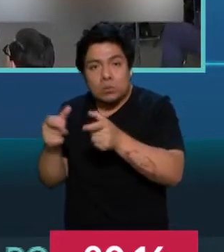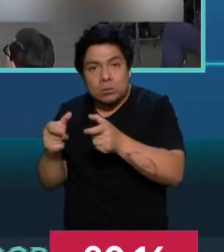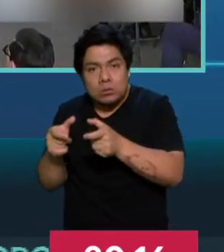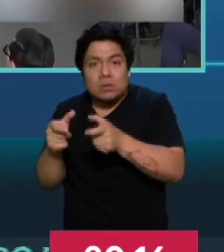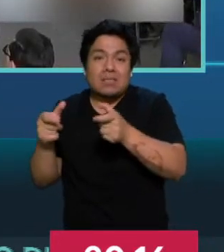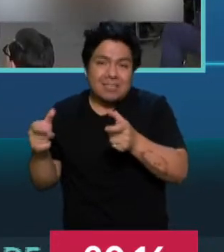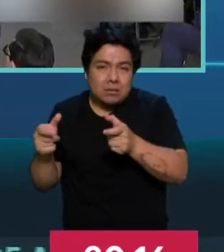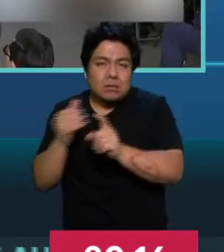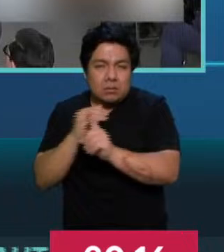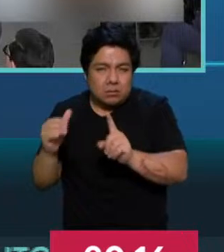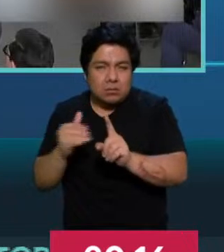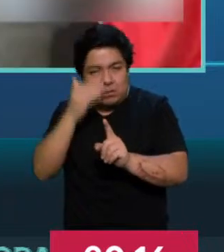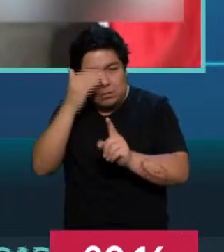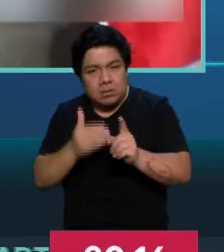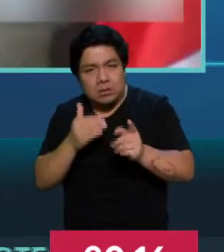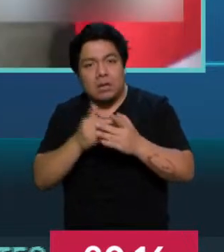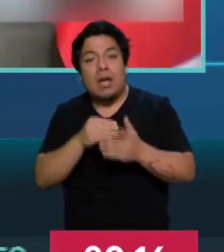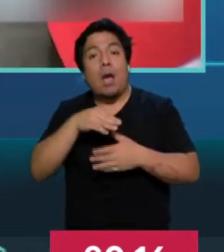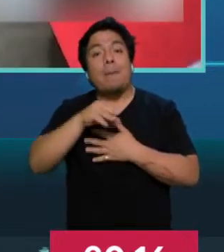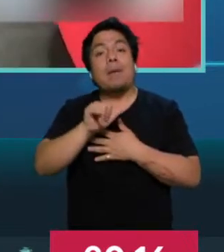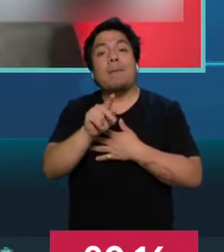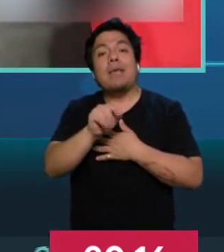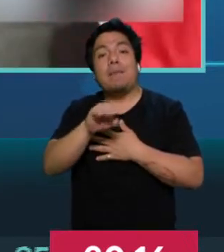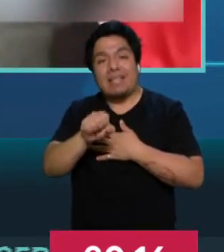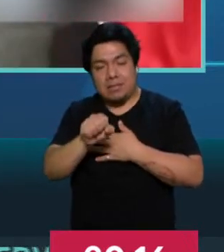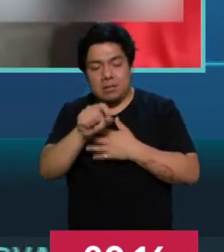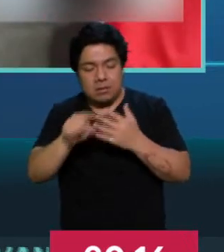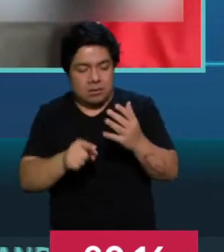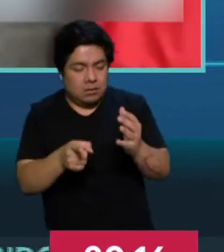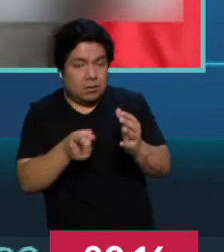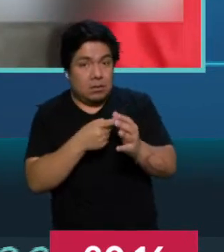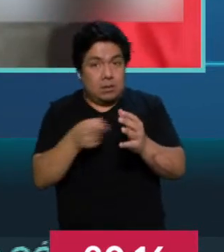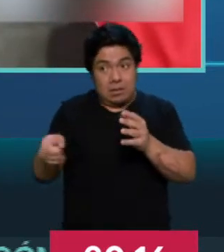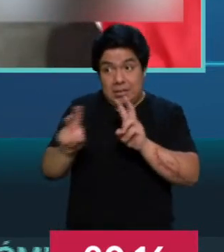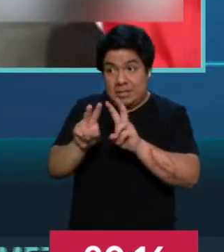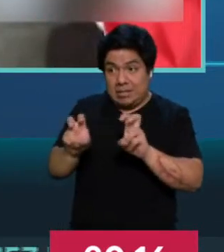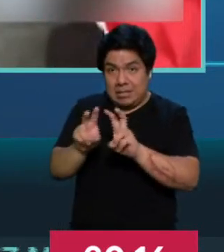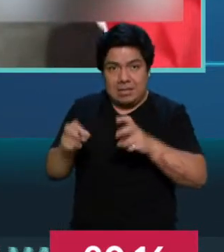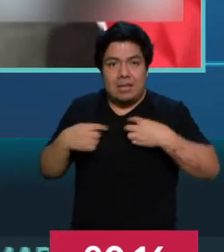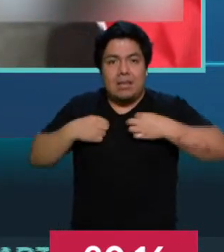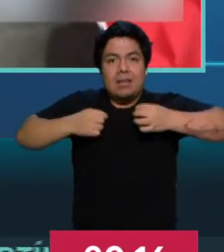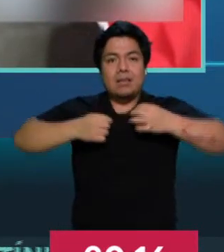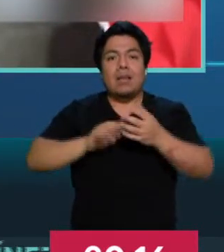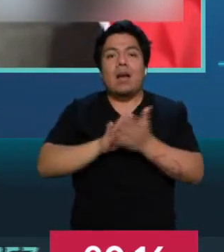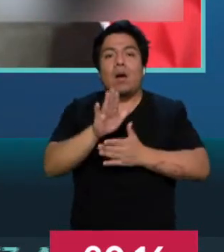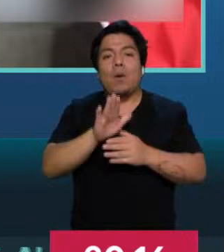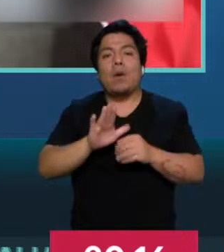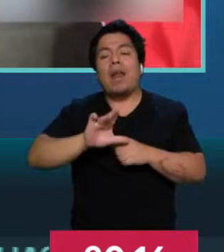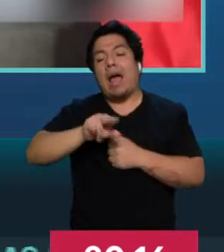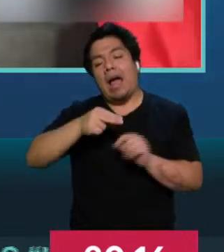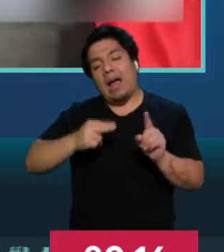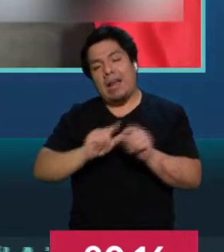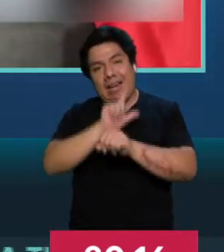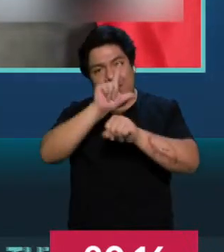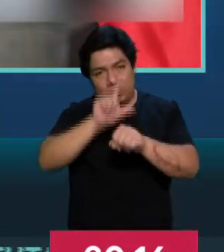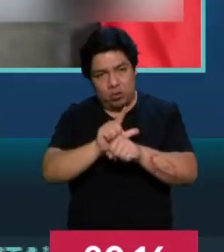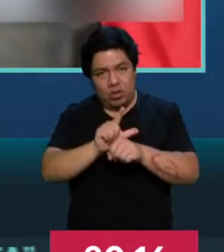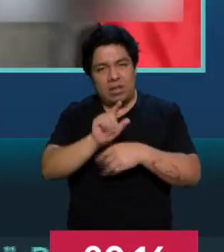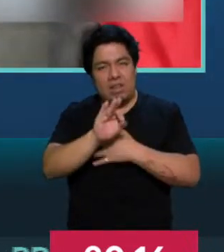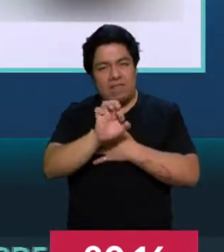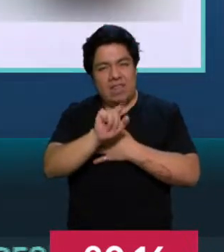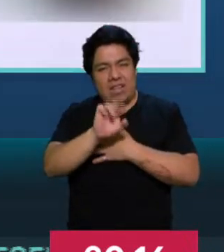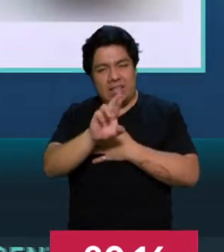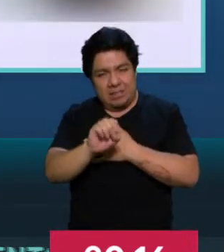medianas empresas, el tema de las MIPYMES, y en este tema se incluye a Nacional Financiera, a esta banca